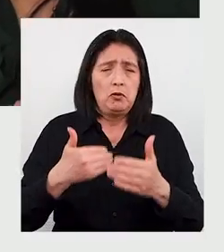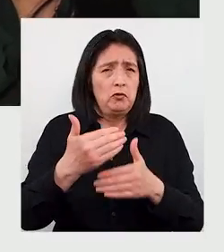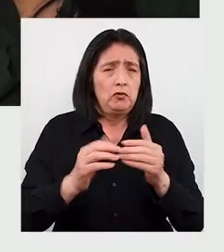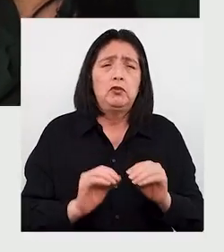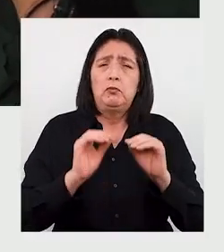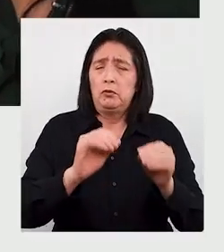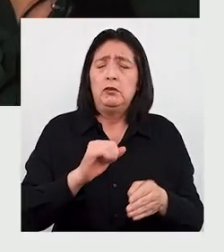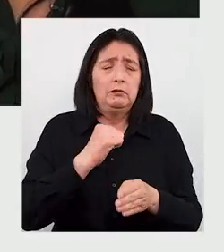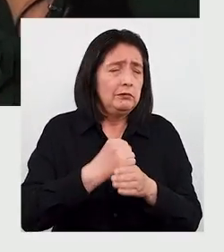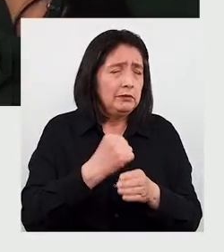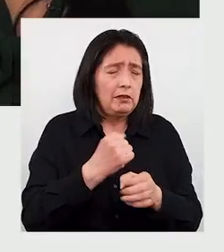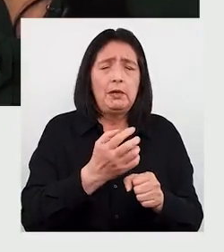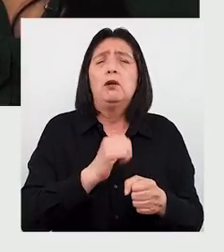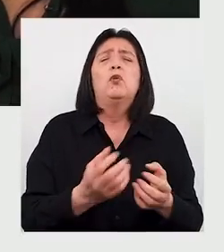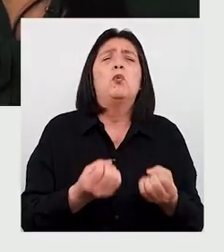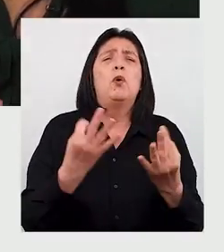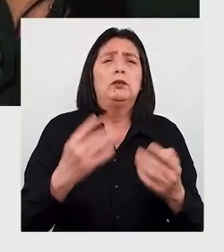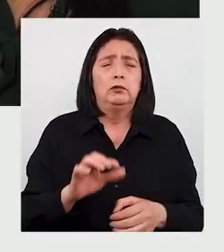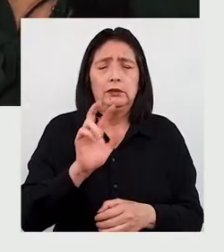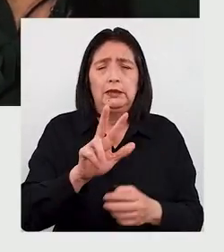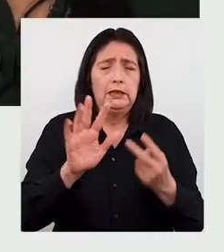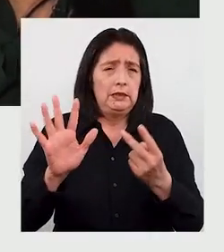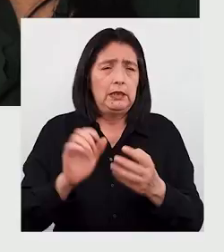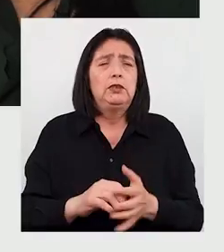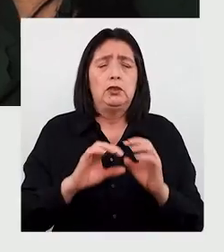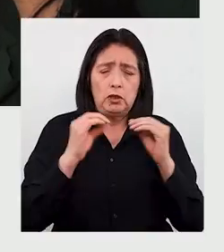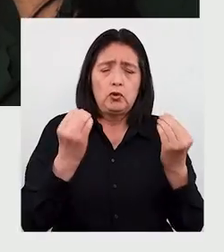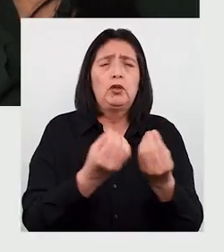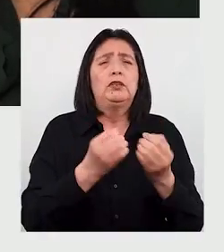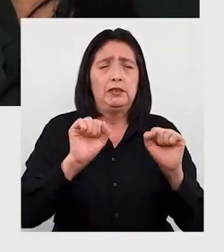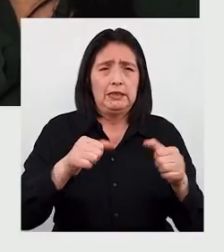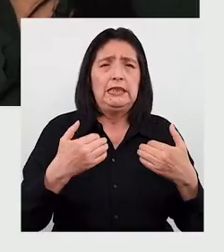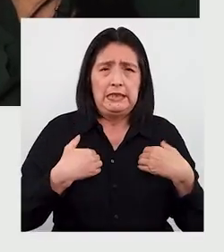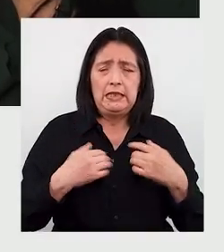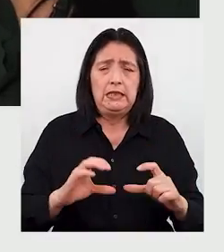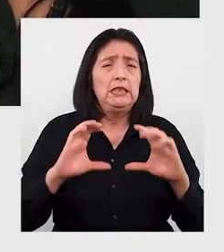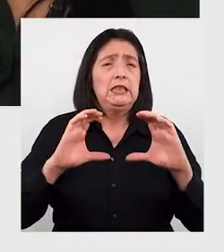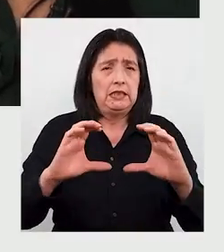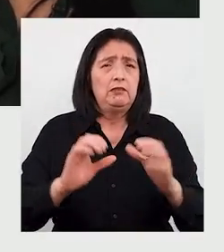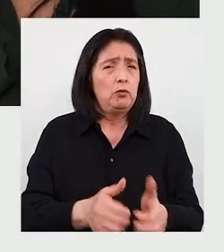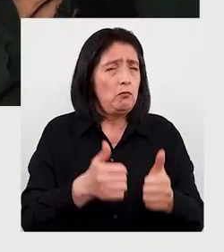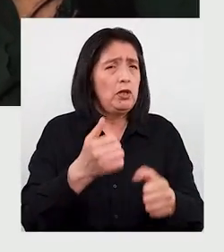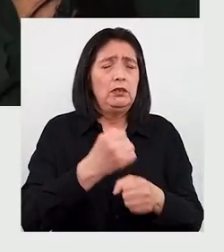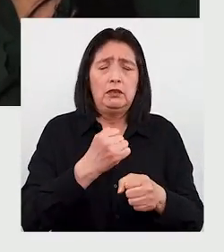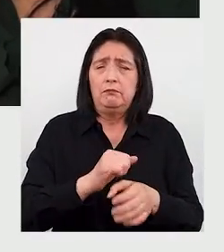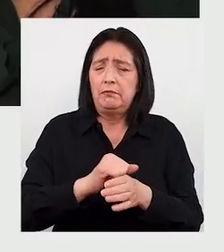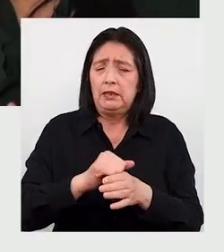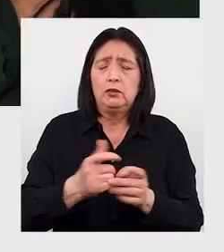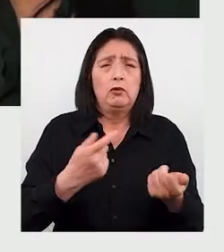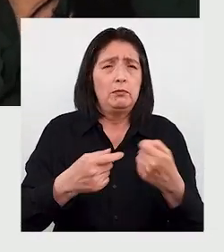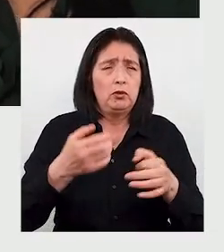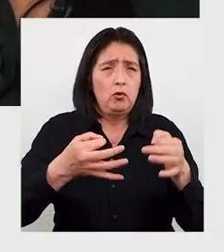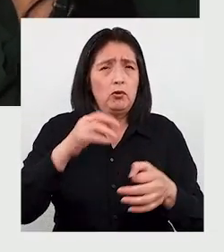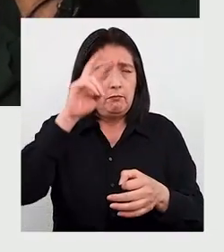de implementación, actualmente son 37 las organizaciones que cuentan con la certificación de buenas prácticas de comercio